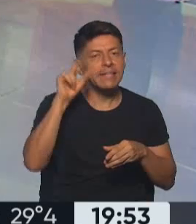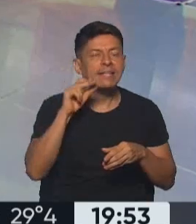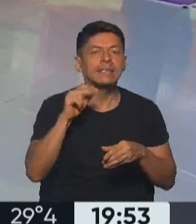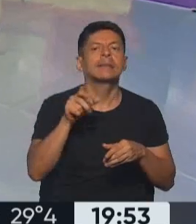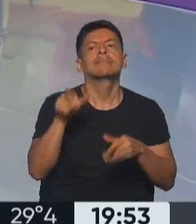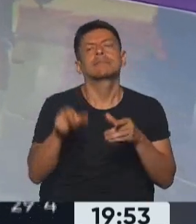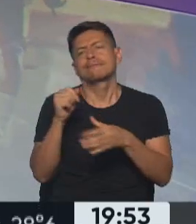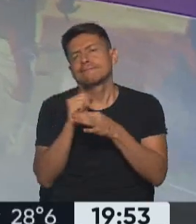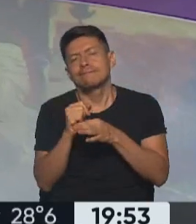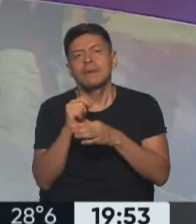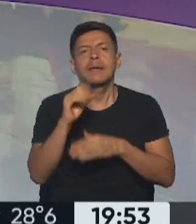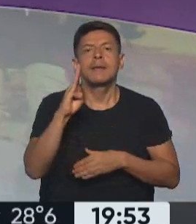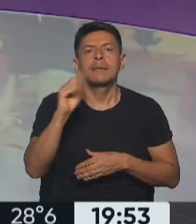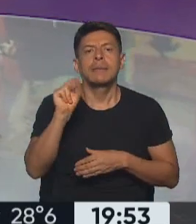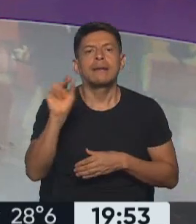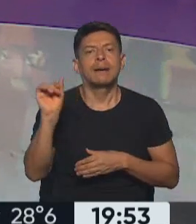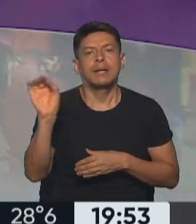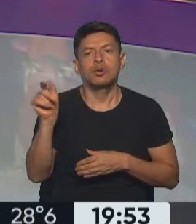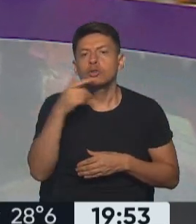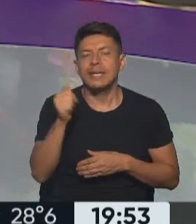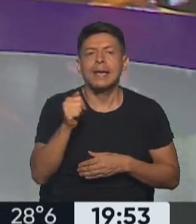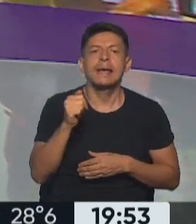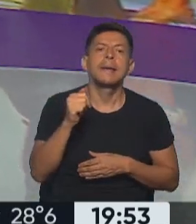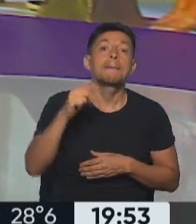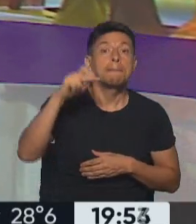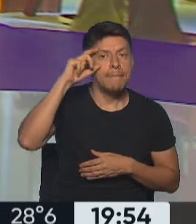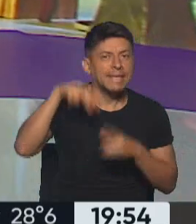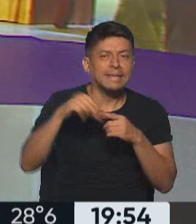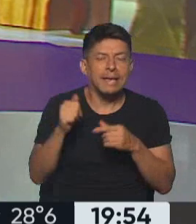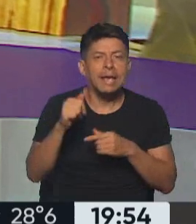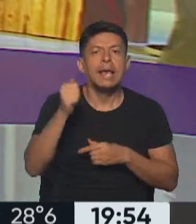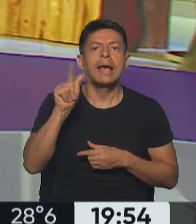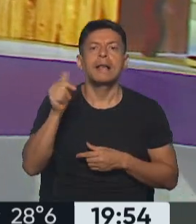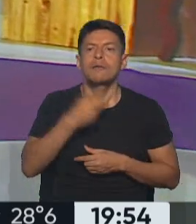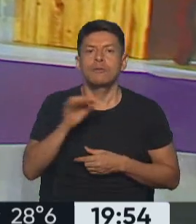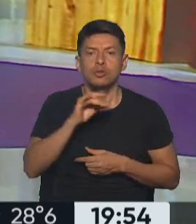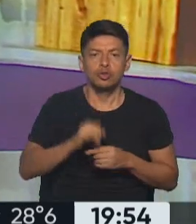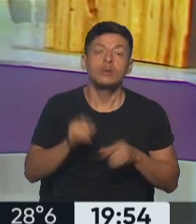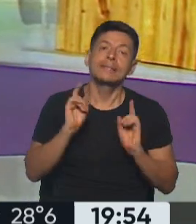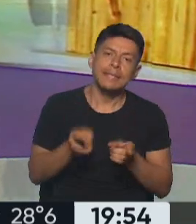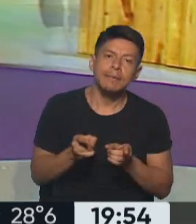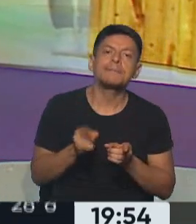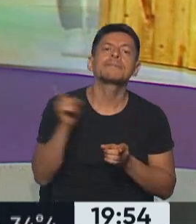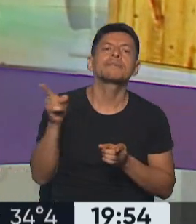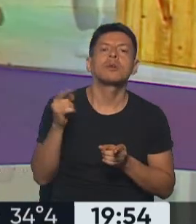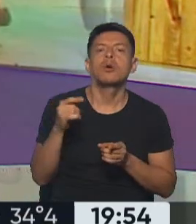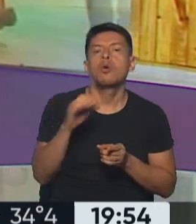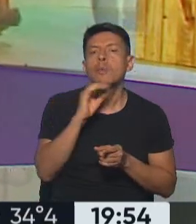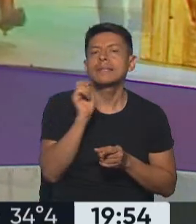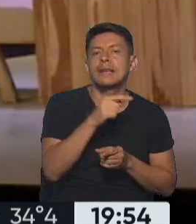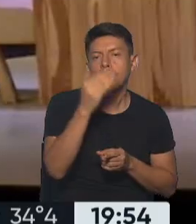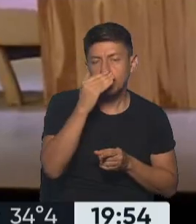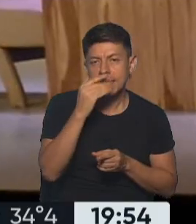Georgina Barbarossa, Pachu Peña, Pedro Alfonso y entre otros también está el actor y humorista cordobés Camilo Nicolás. Con ellos